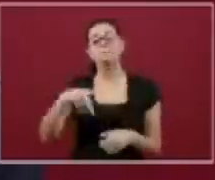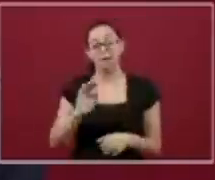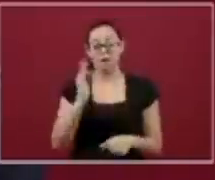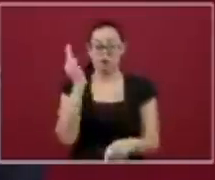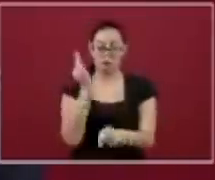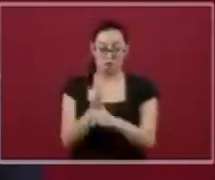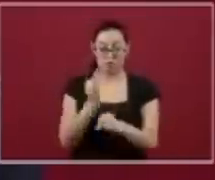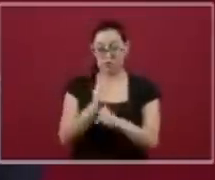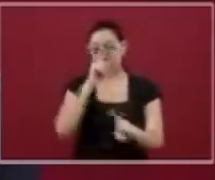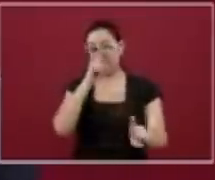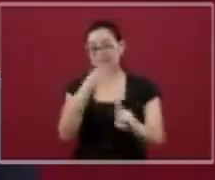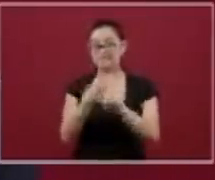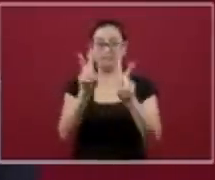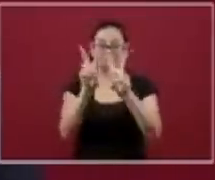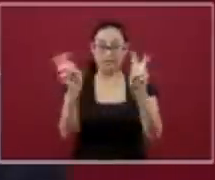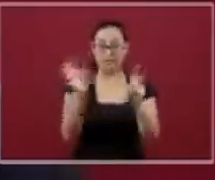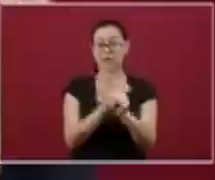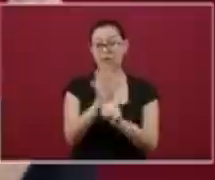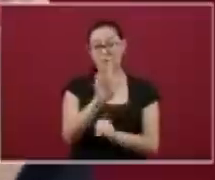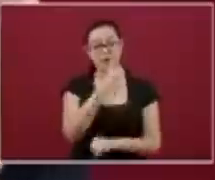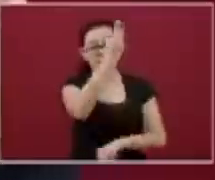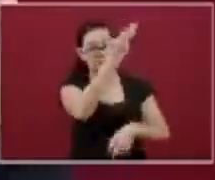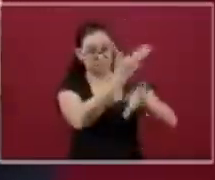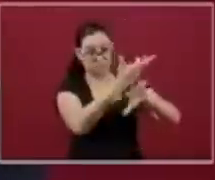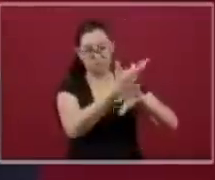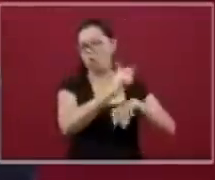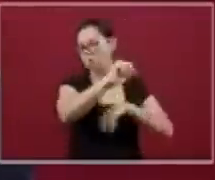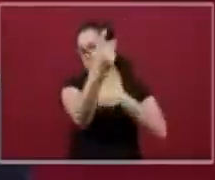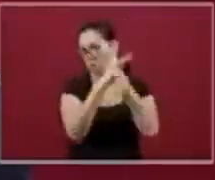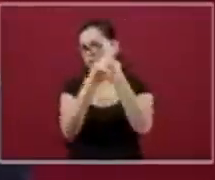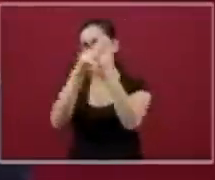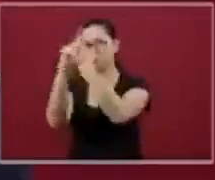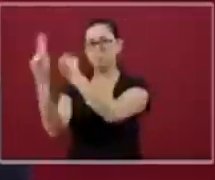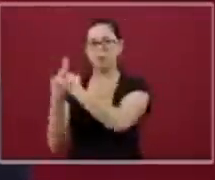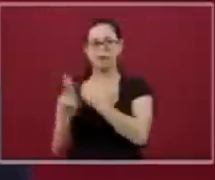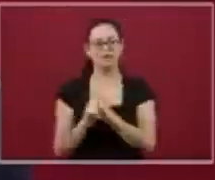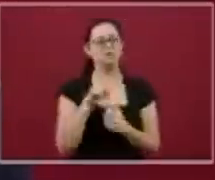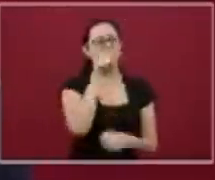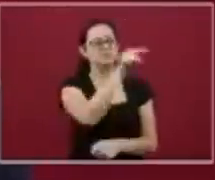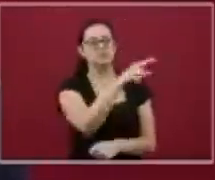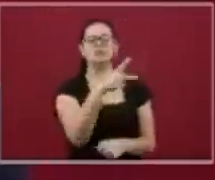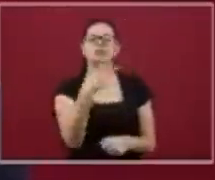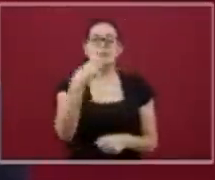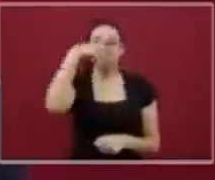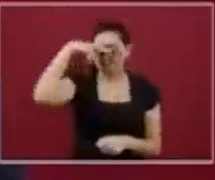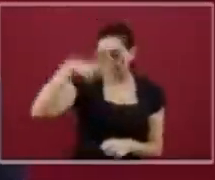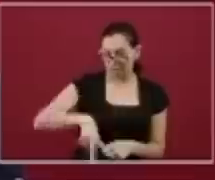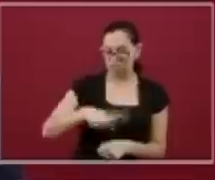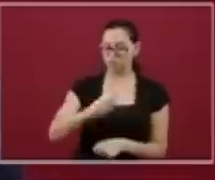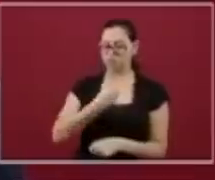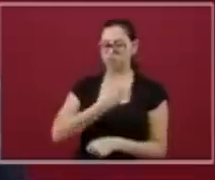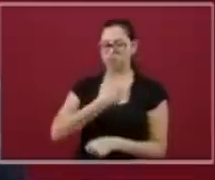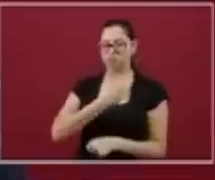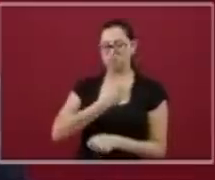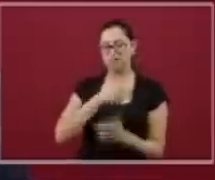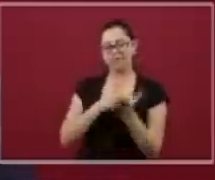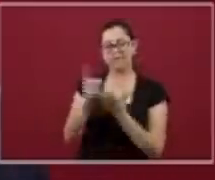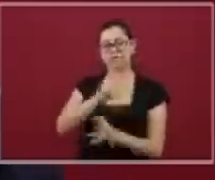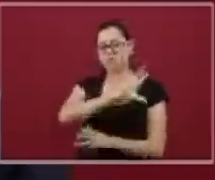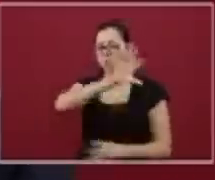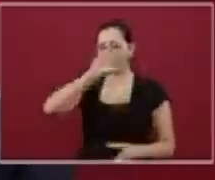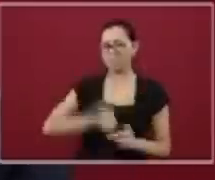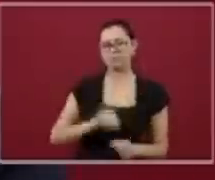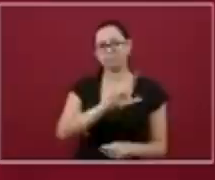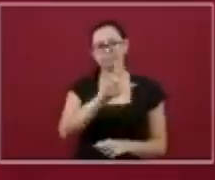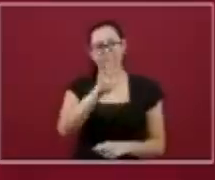ciudadano mexicano en los Estados Unidos o en otros países tenga su identidad y sus derechos plenamente reconocidos.